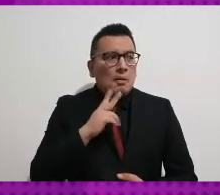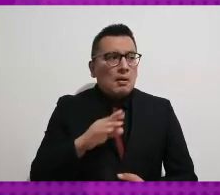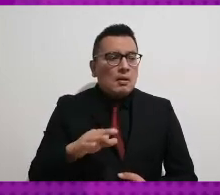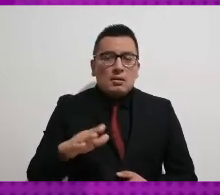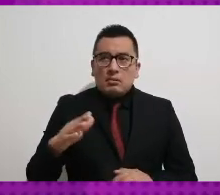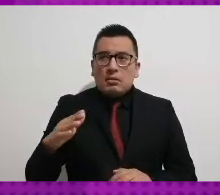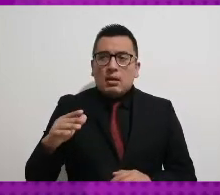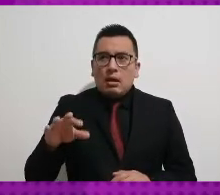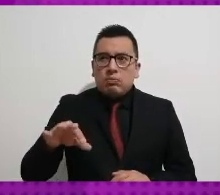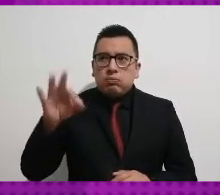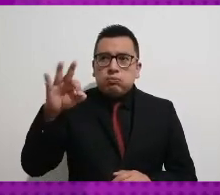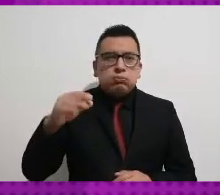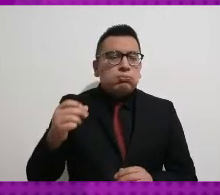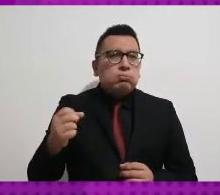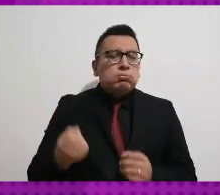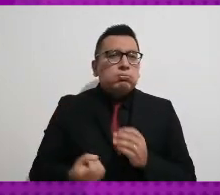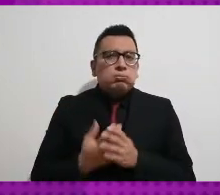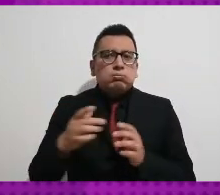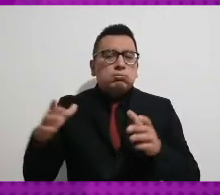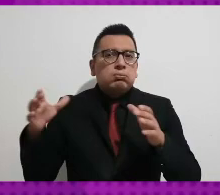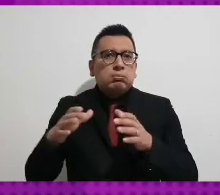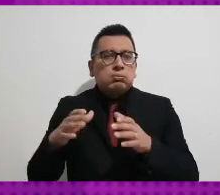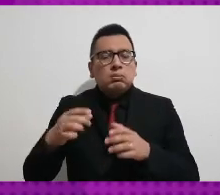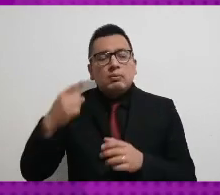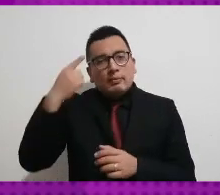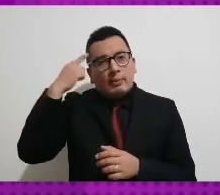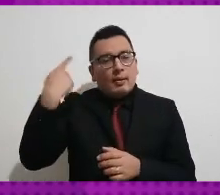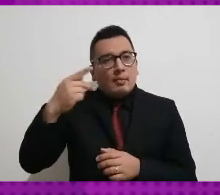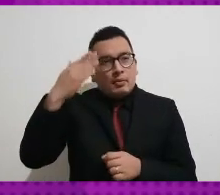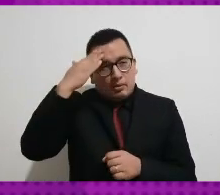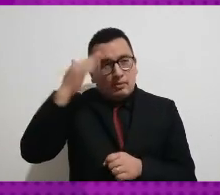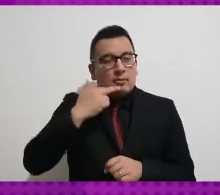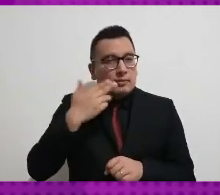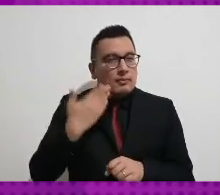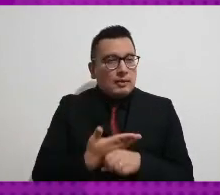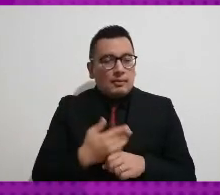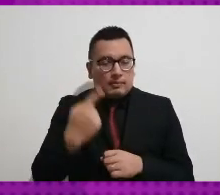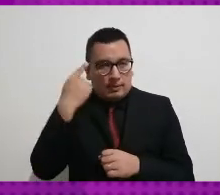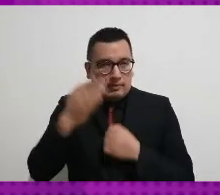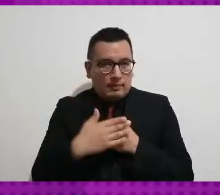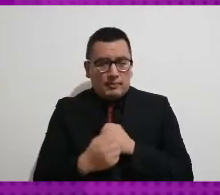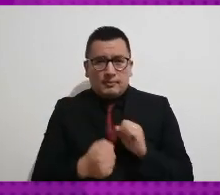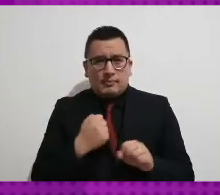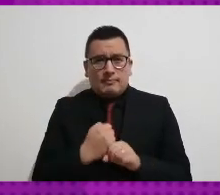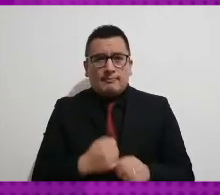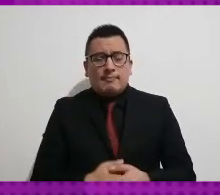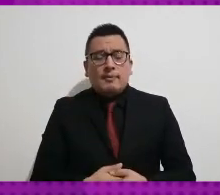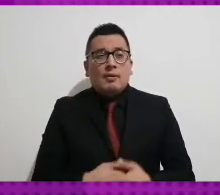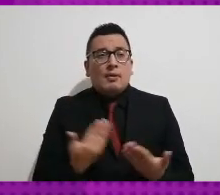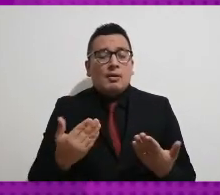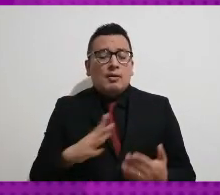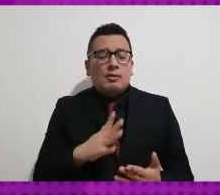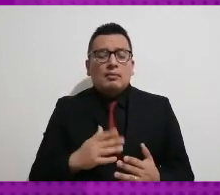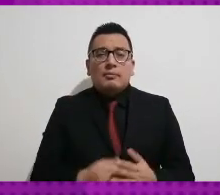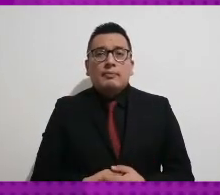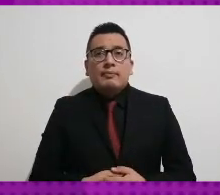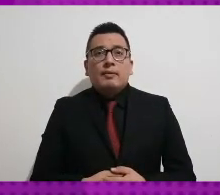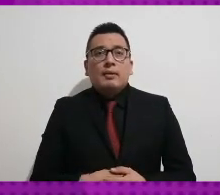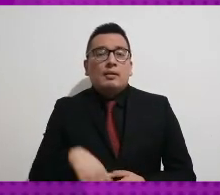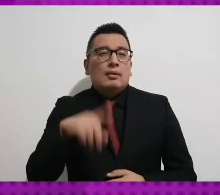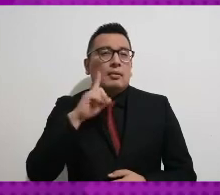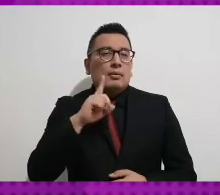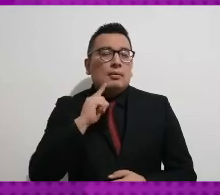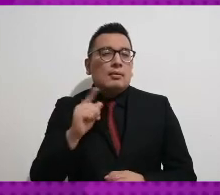la mesa directiva, del consejo directivo para el siguiente año, y resultó electa